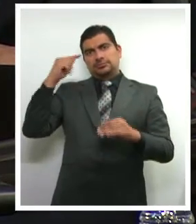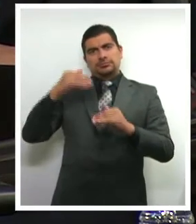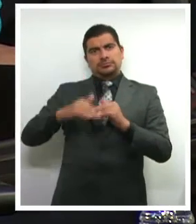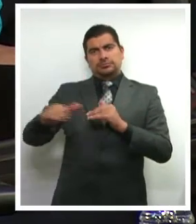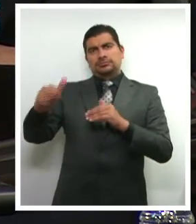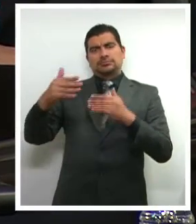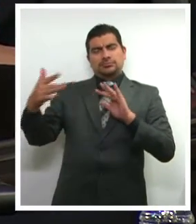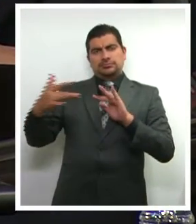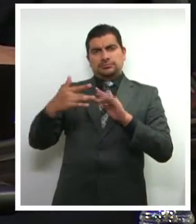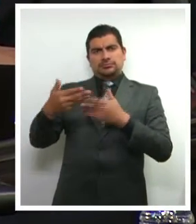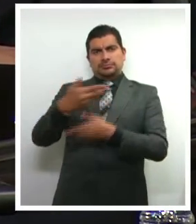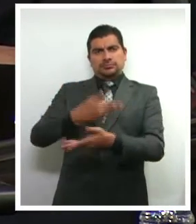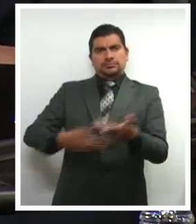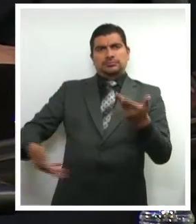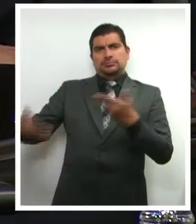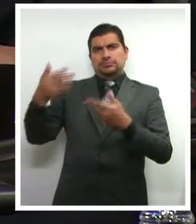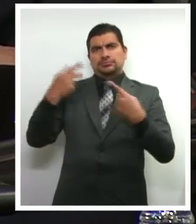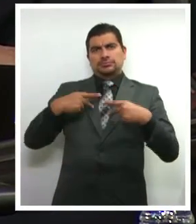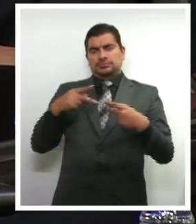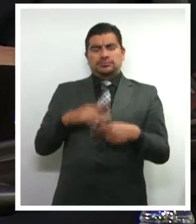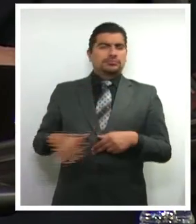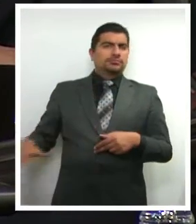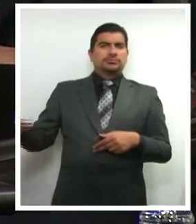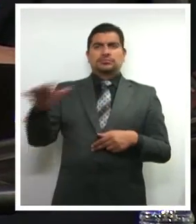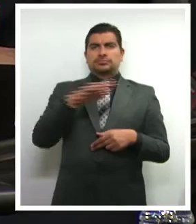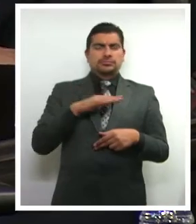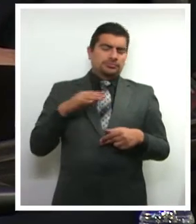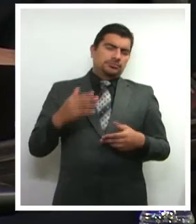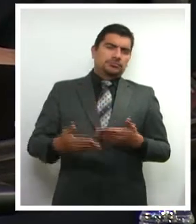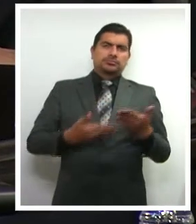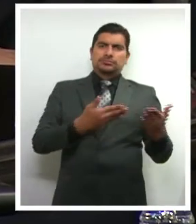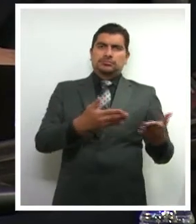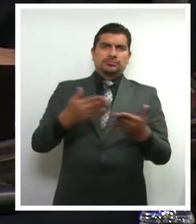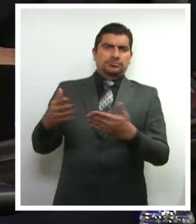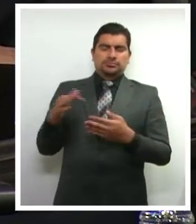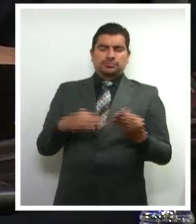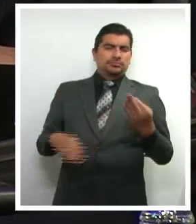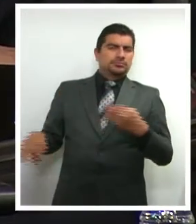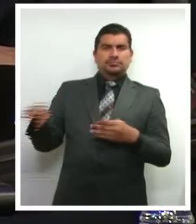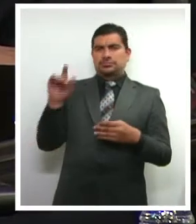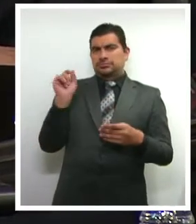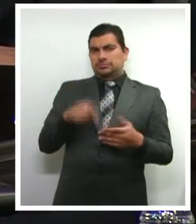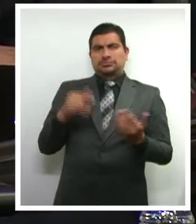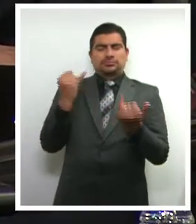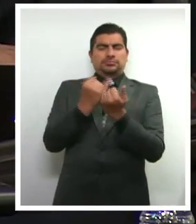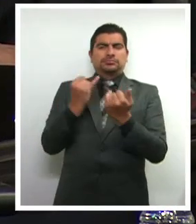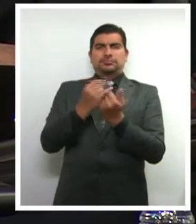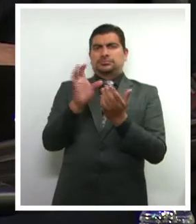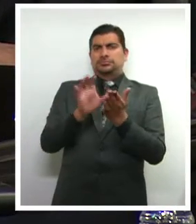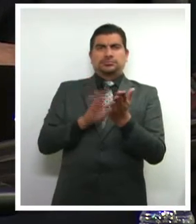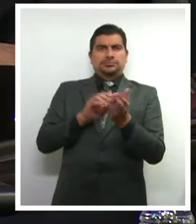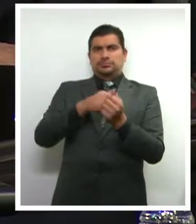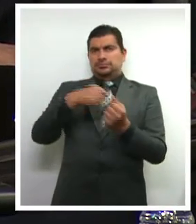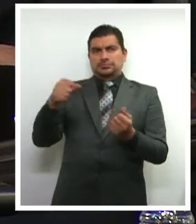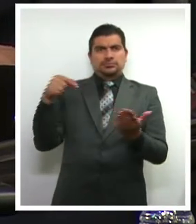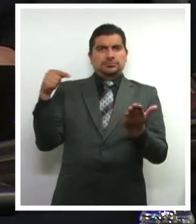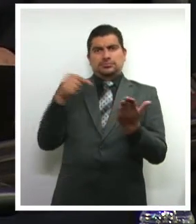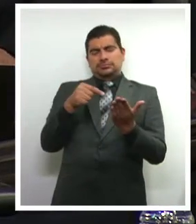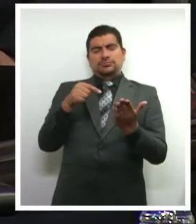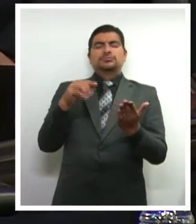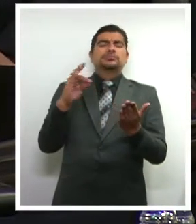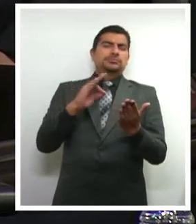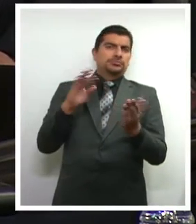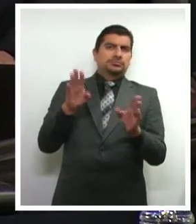estén al servicio de los ciudadanos y que sea la misma Constitución la que establezca